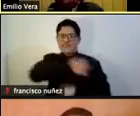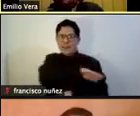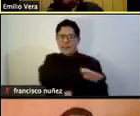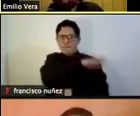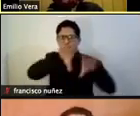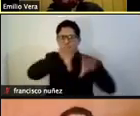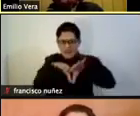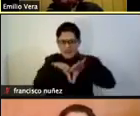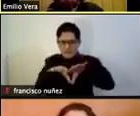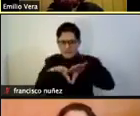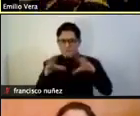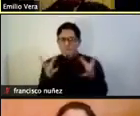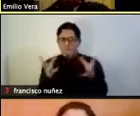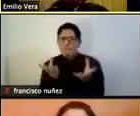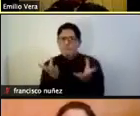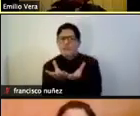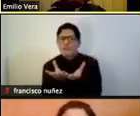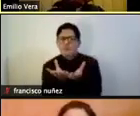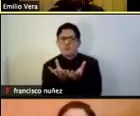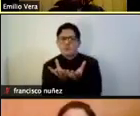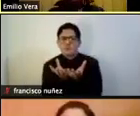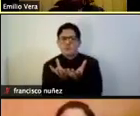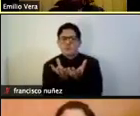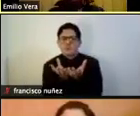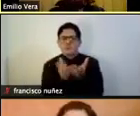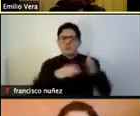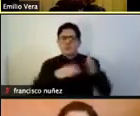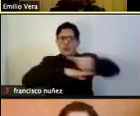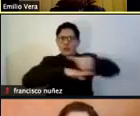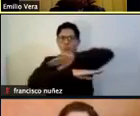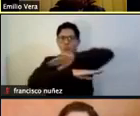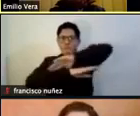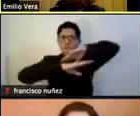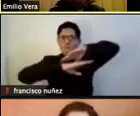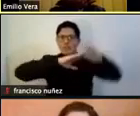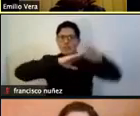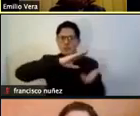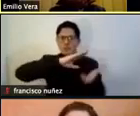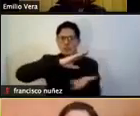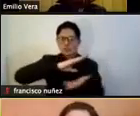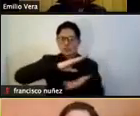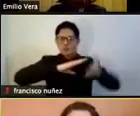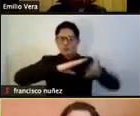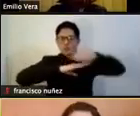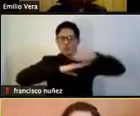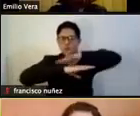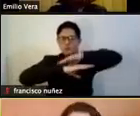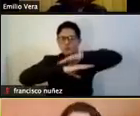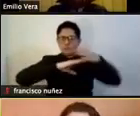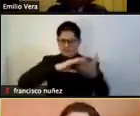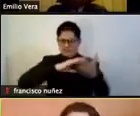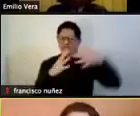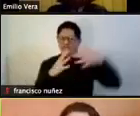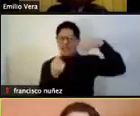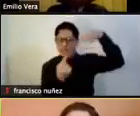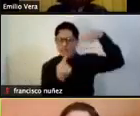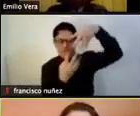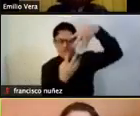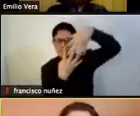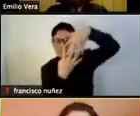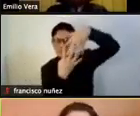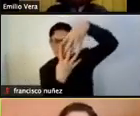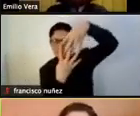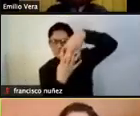de ellas, ¿no? Hay mucha interacción entonces. Demasiada, Sí, quizá. o